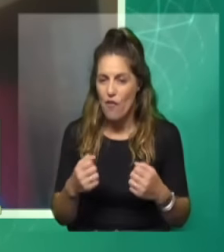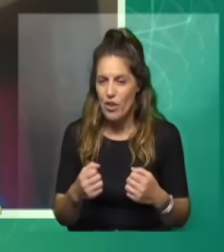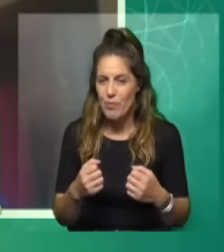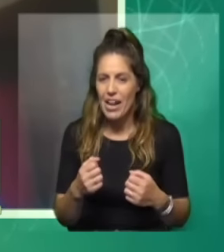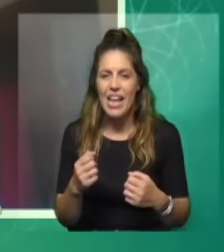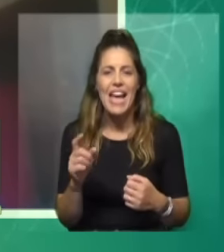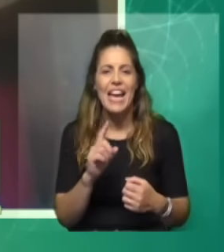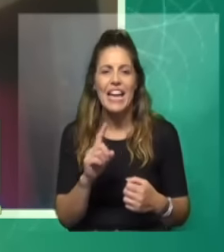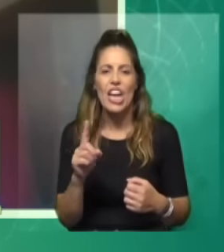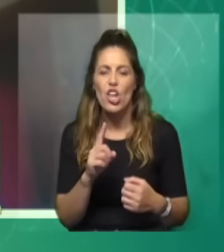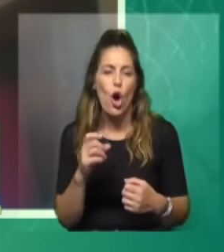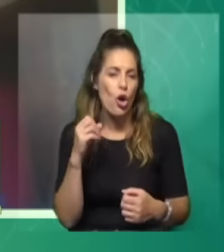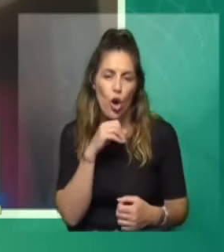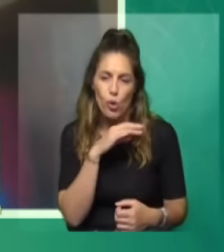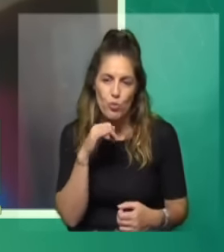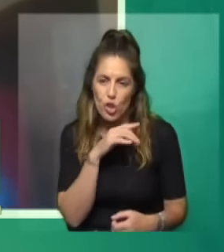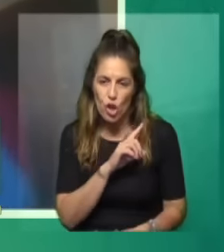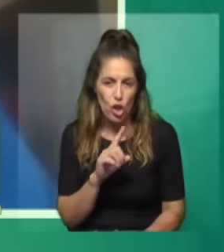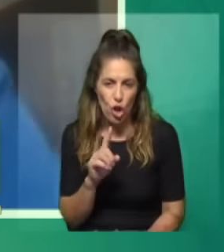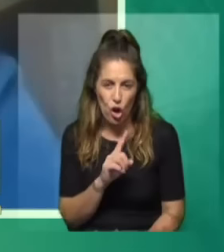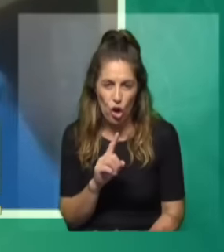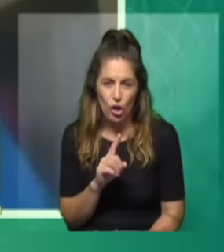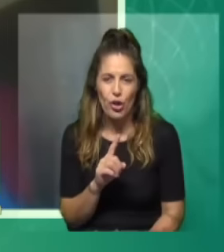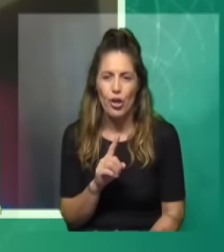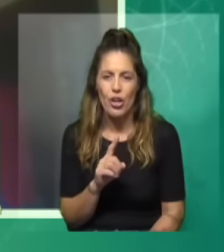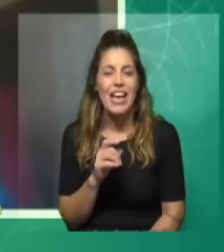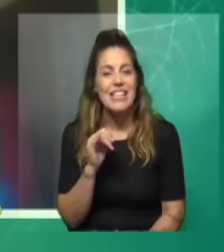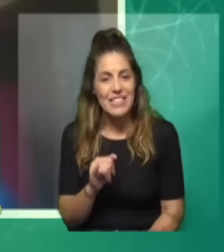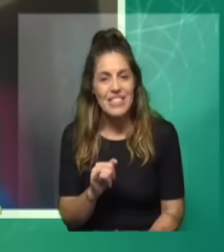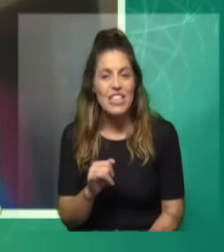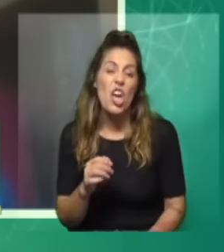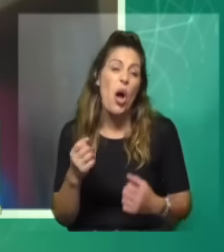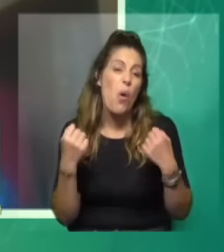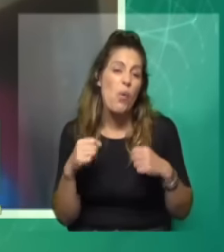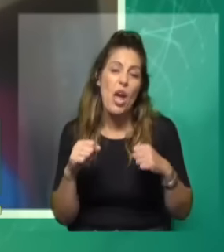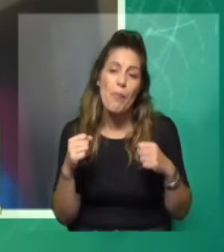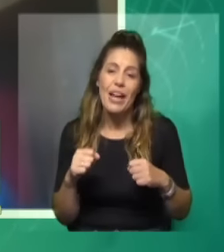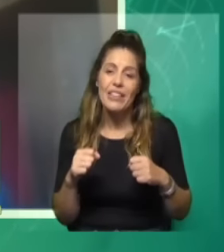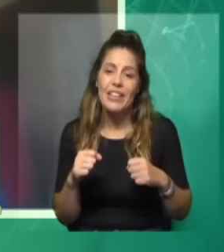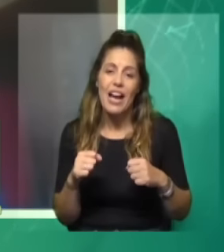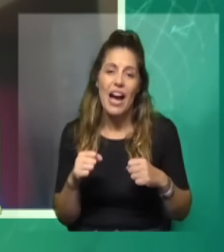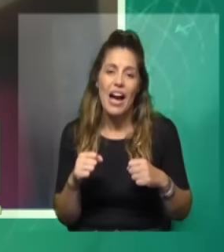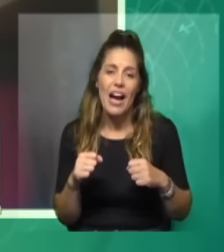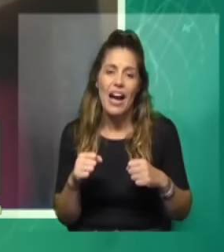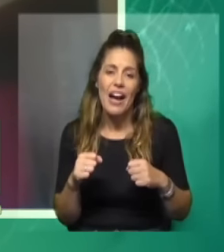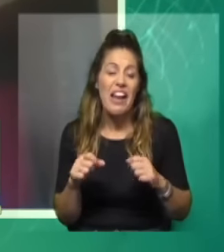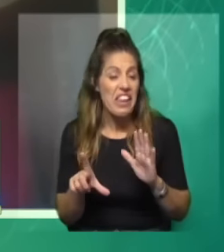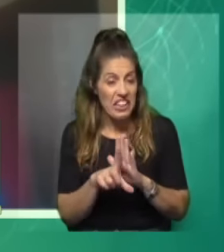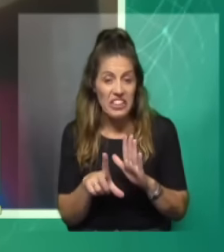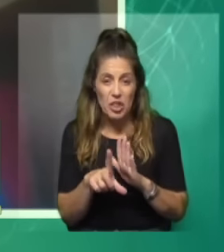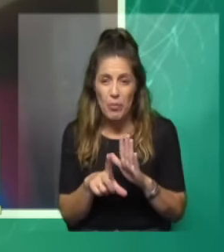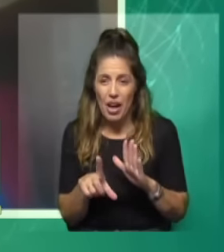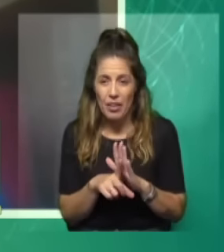que no se trata de caso de corrupción sino de una práctica que por ejemplo transparencia internacional dice que es